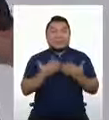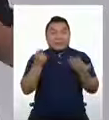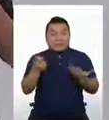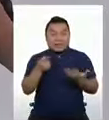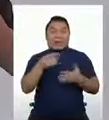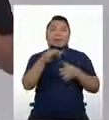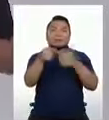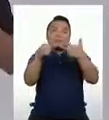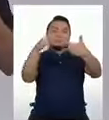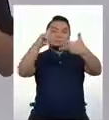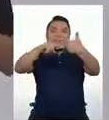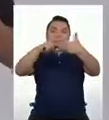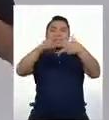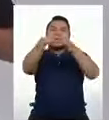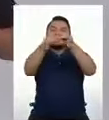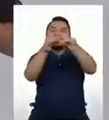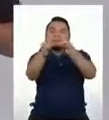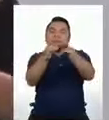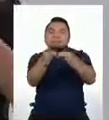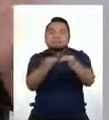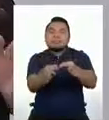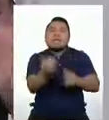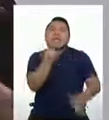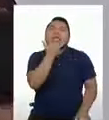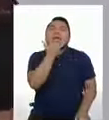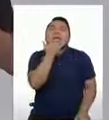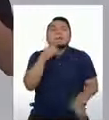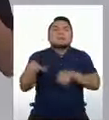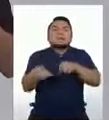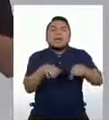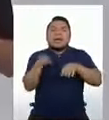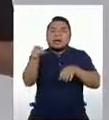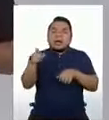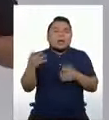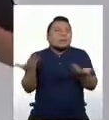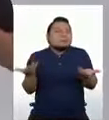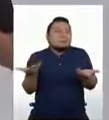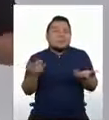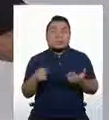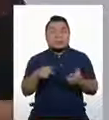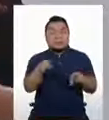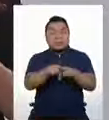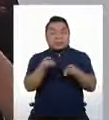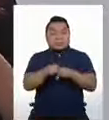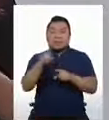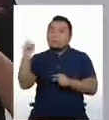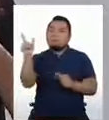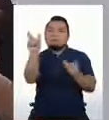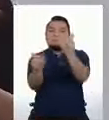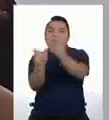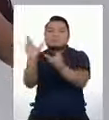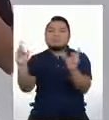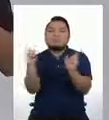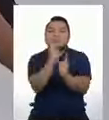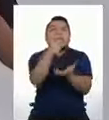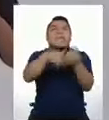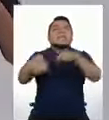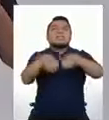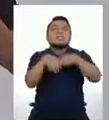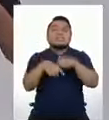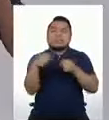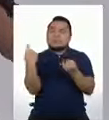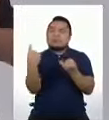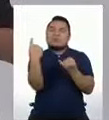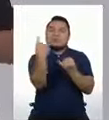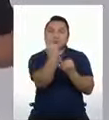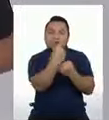el desarrollo se explicarán las acciones que suceden en todo el relato, así como la reacción de los personajes y qué es lo que hicieron en cada una de